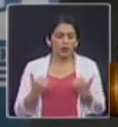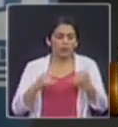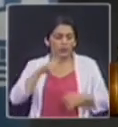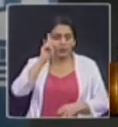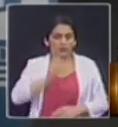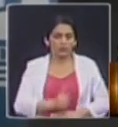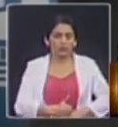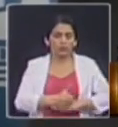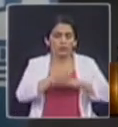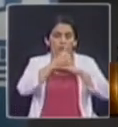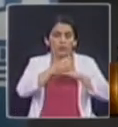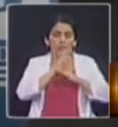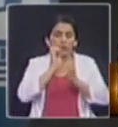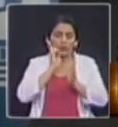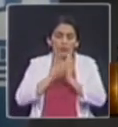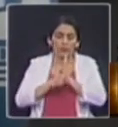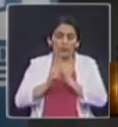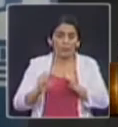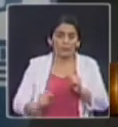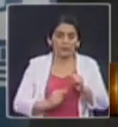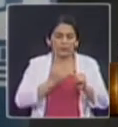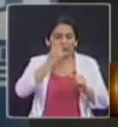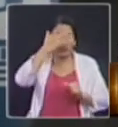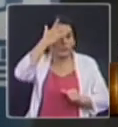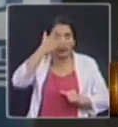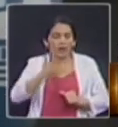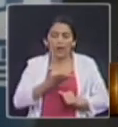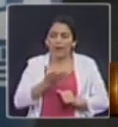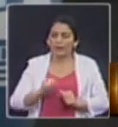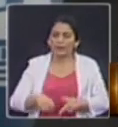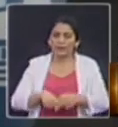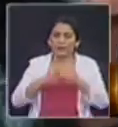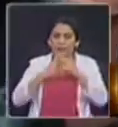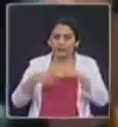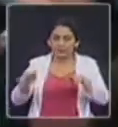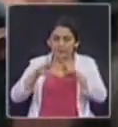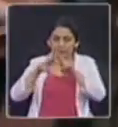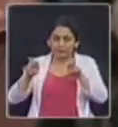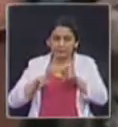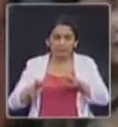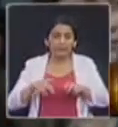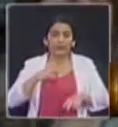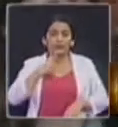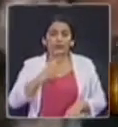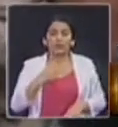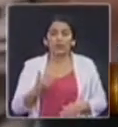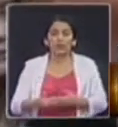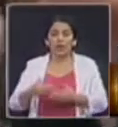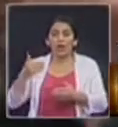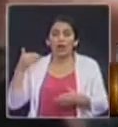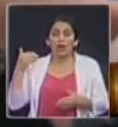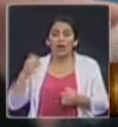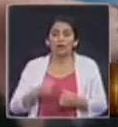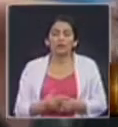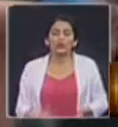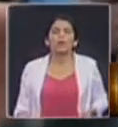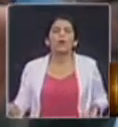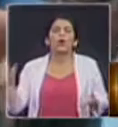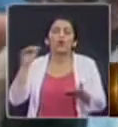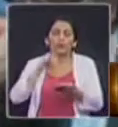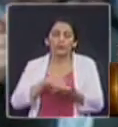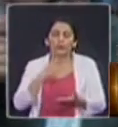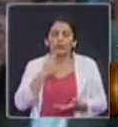como acusador particular para impulsar esta reparación integral. Y explica por qué no solicitó la reformulación de cargos en